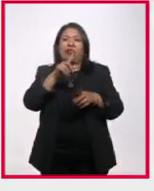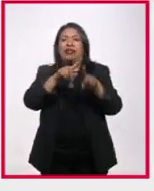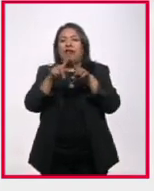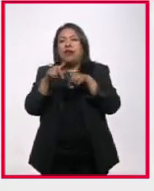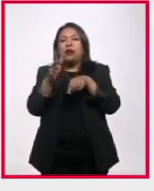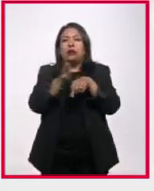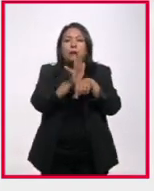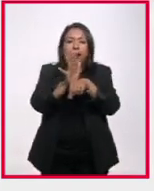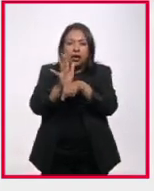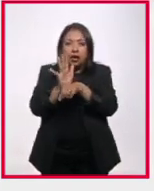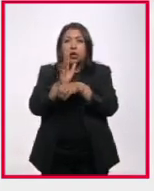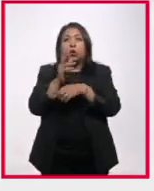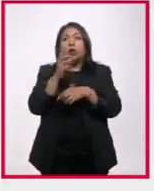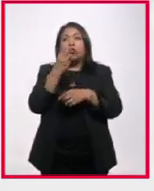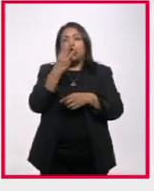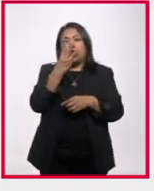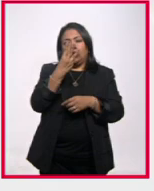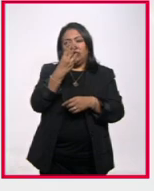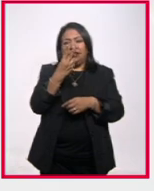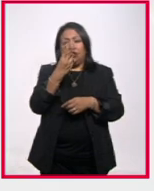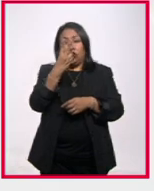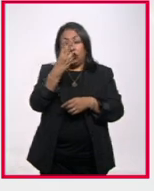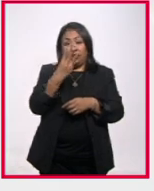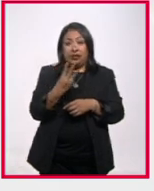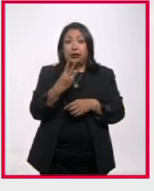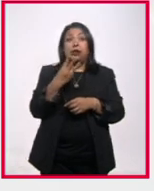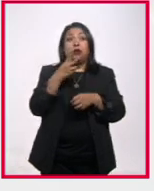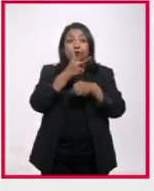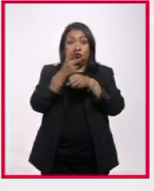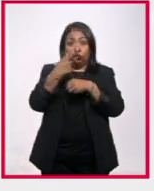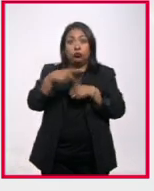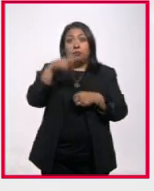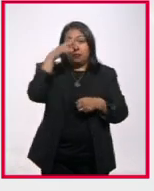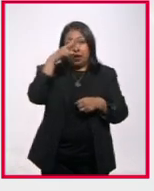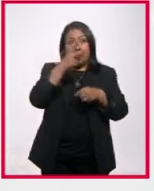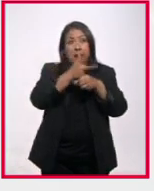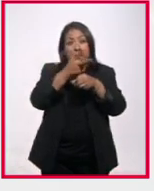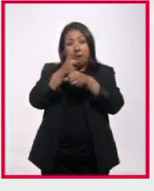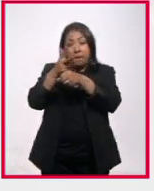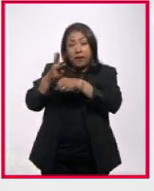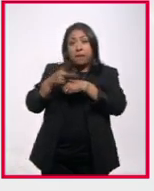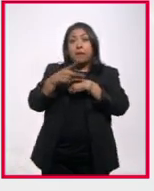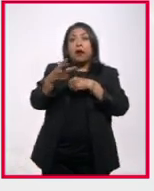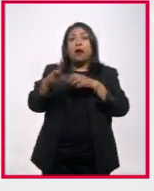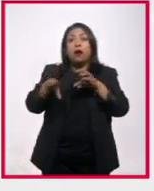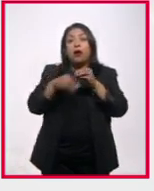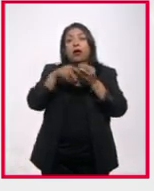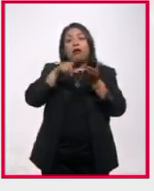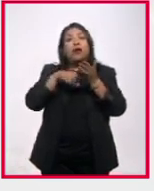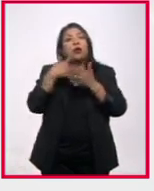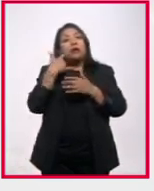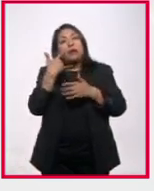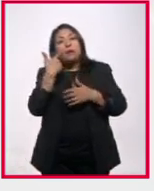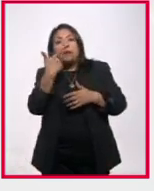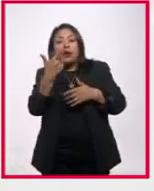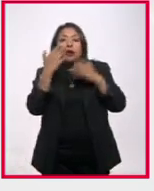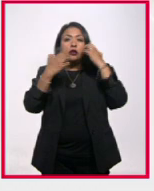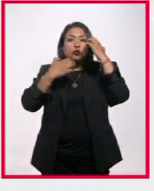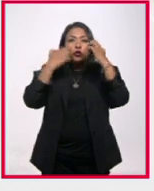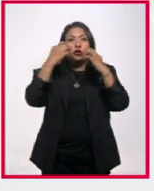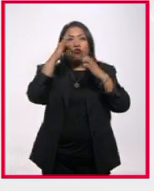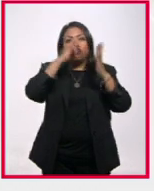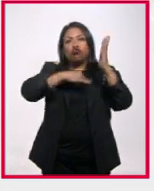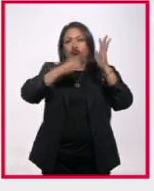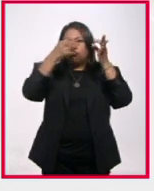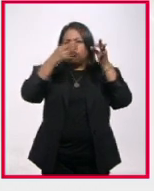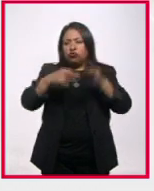películas, dos terceras partes las filmó en México. Entre las piezas que conforman este recorrido se encuentran carteles